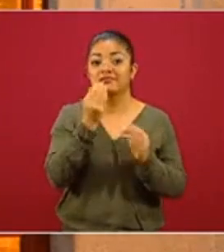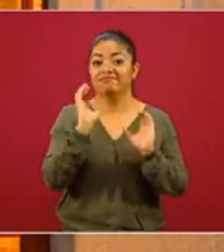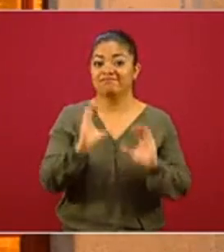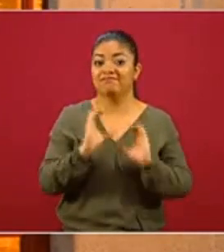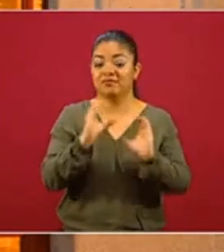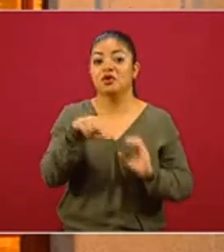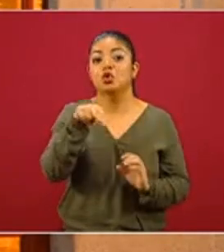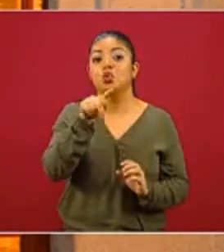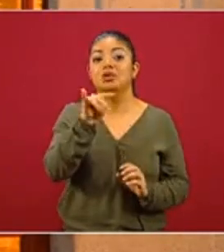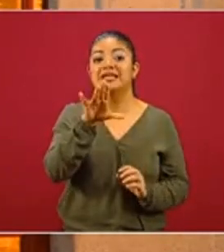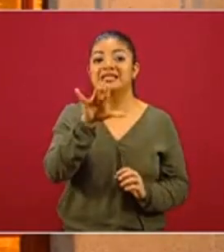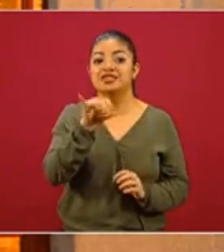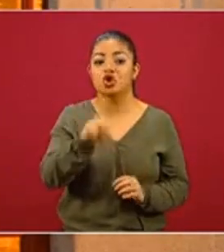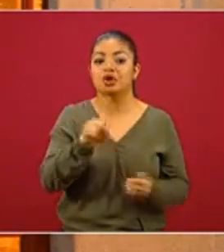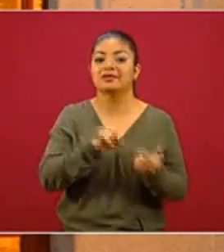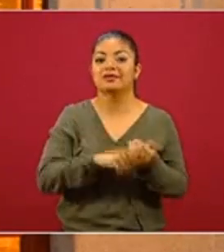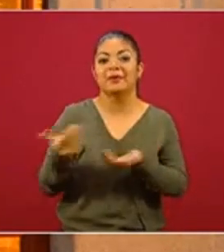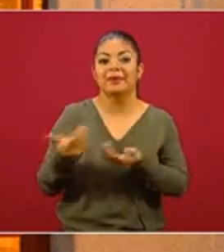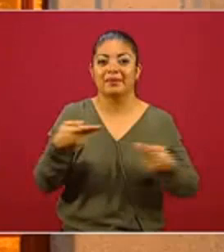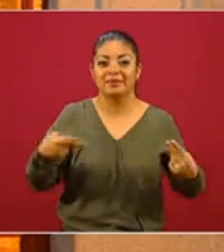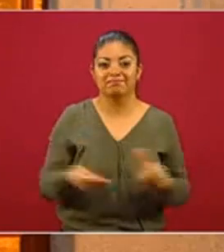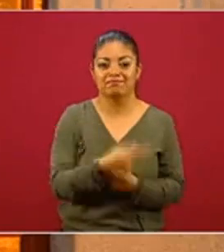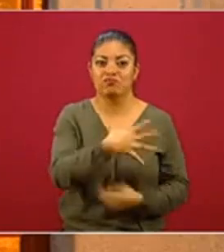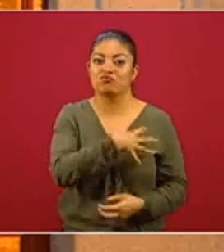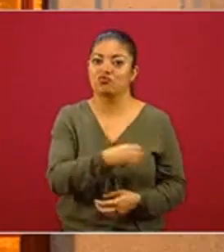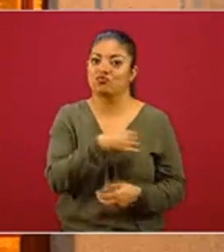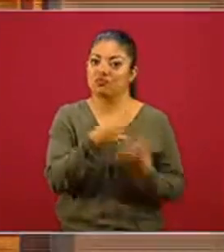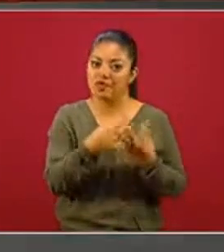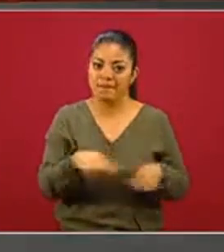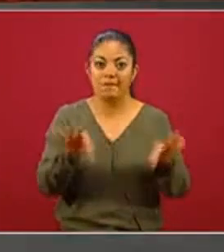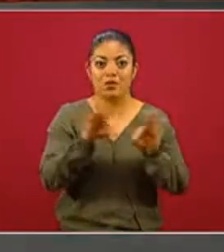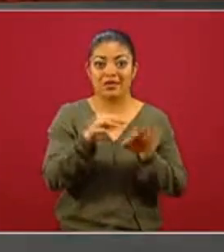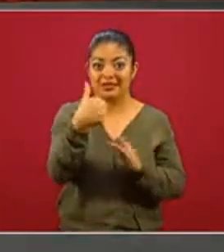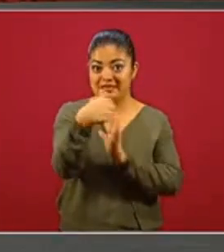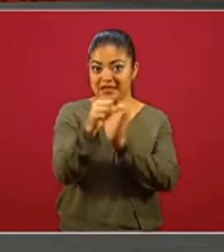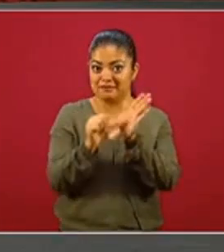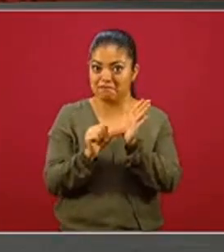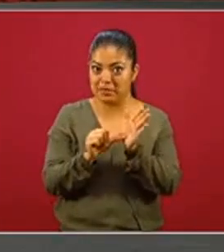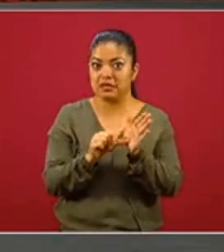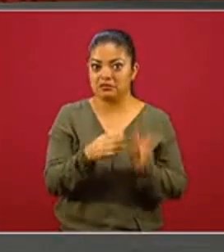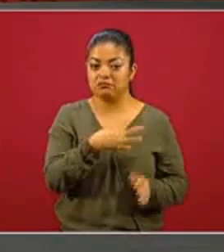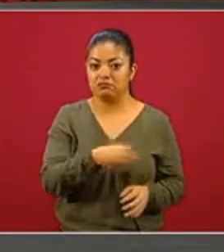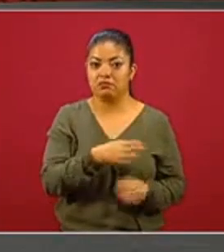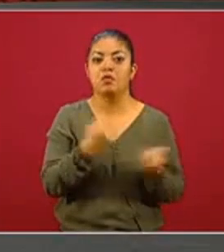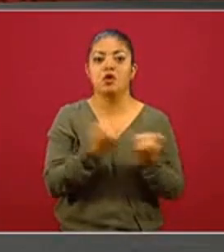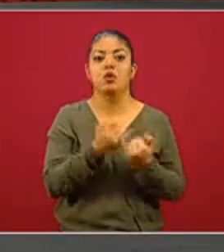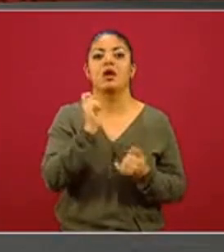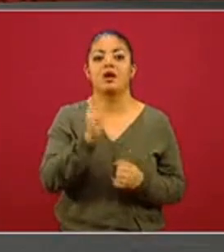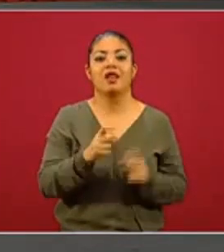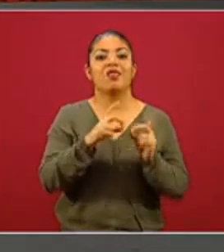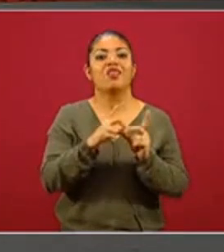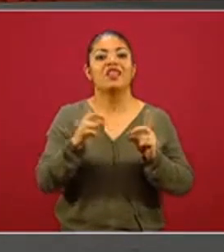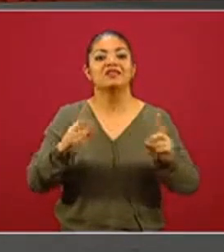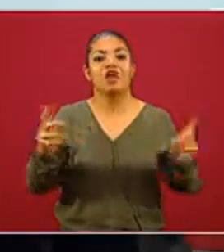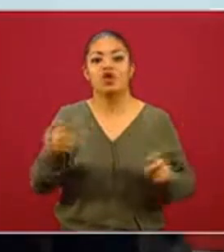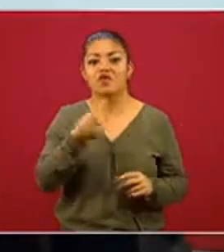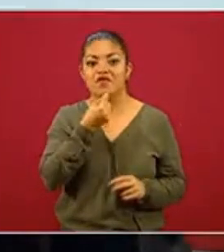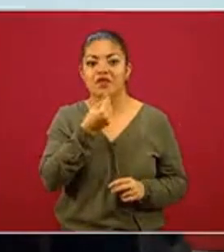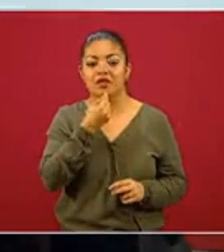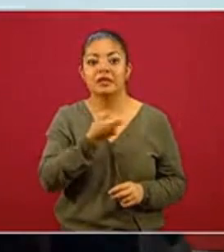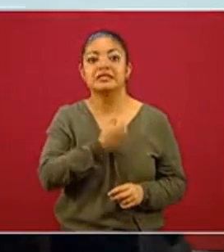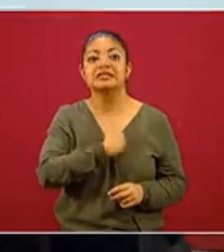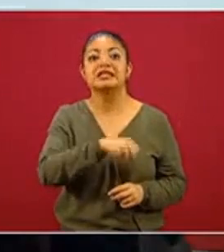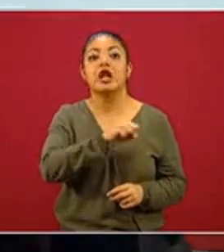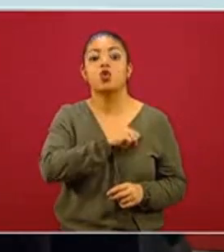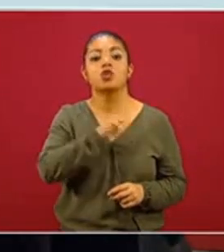fundamentalmente en los lactantes, pues la lactancia materna exclusiva en los primeros 6 meses de edad. Desarrollo infantil, salud mental,